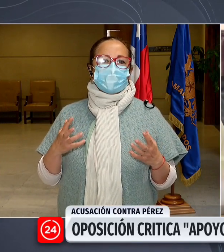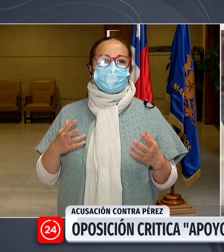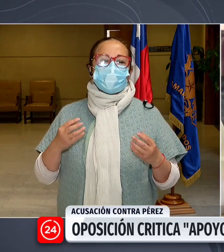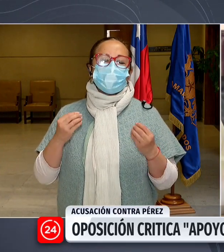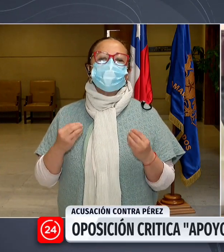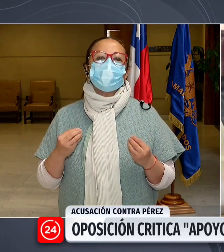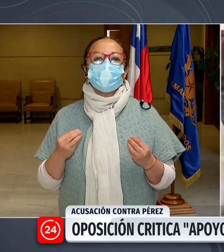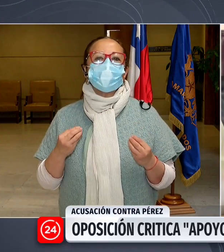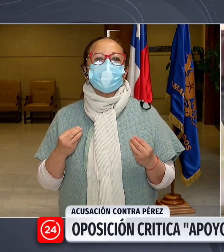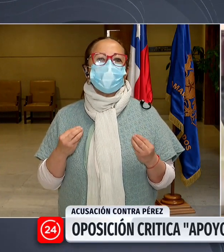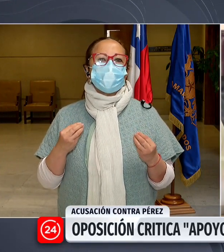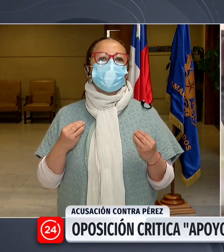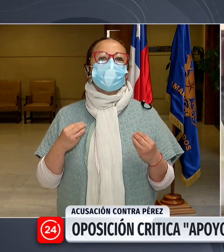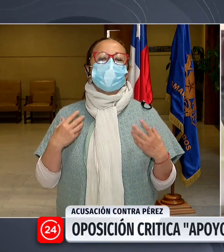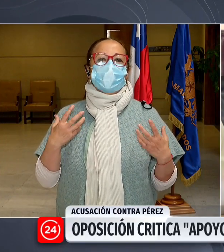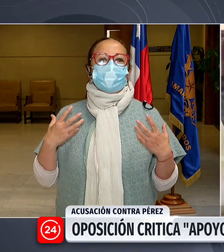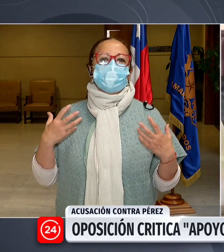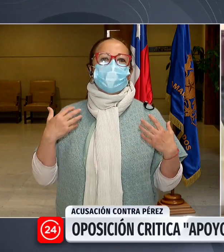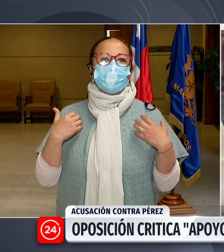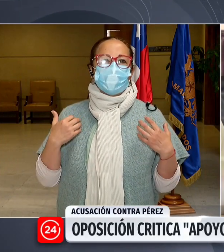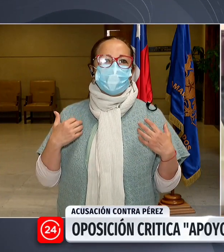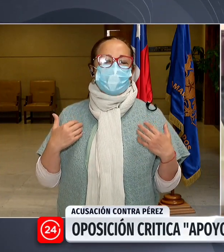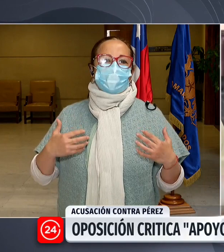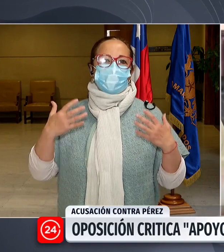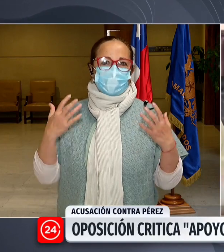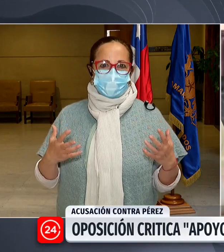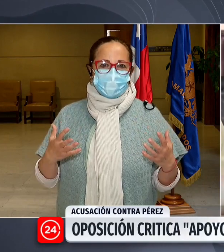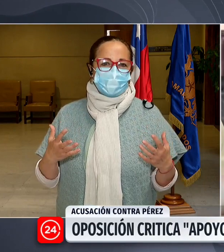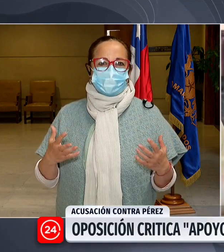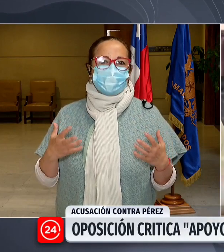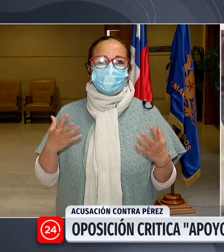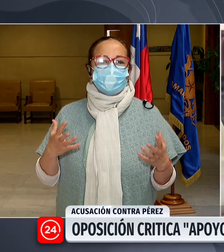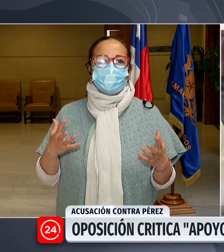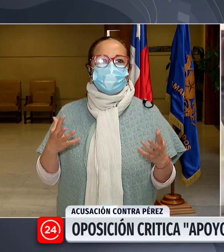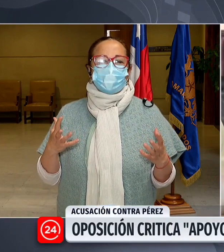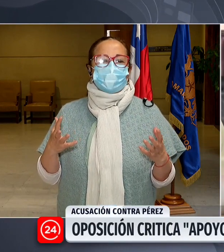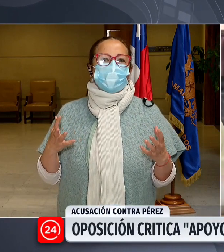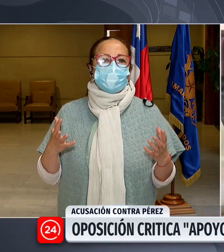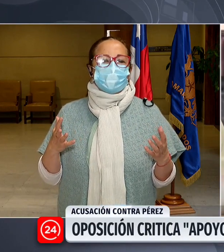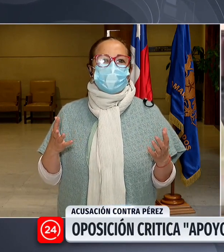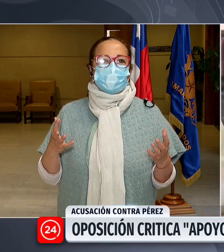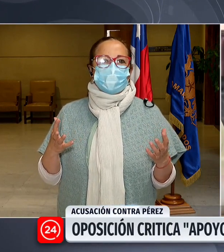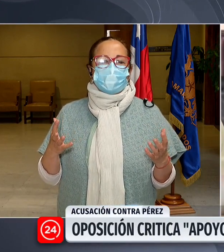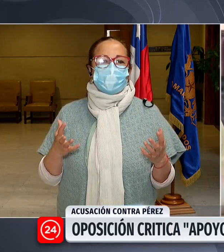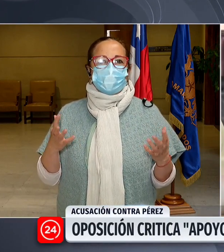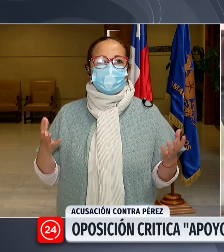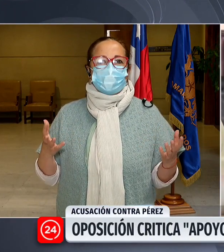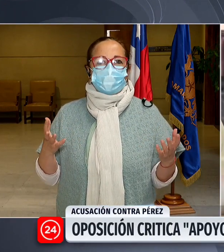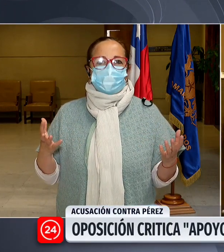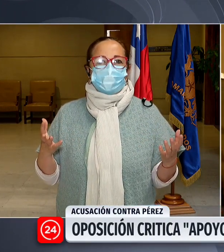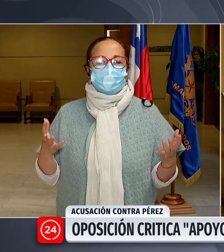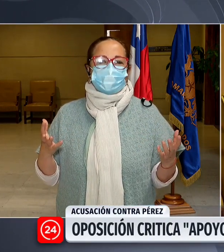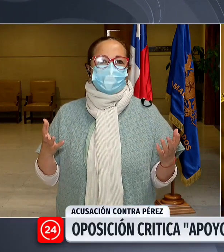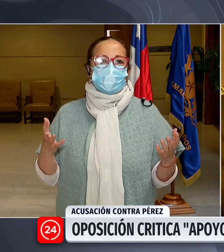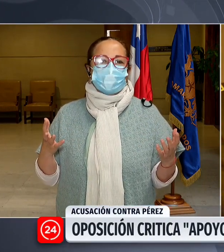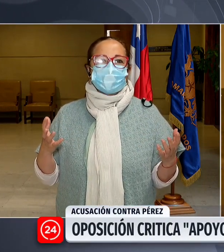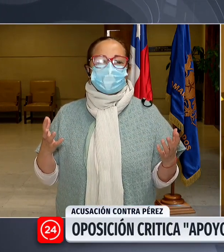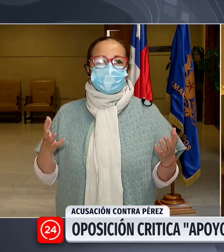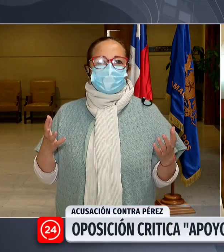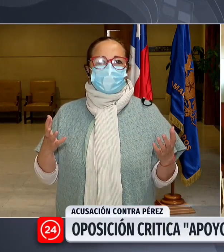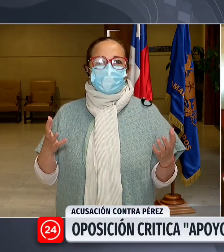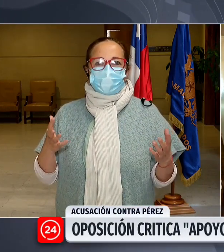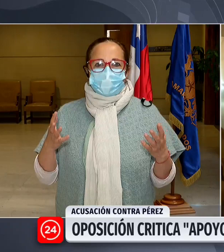de lo... Pero nosotros hemos dicho en todos los tonos, mira, Carla, a mí me tocó estudiar lo que tenía que ver con la acusación contra el intendente